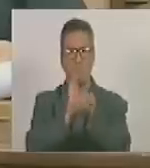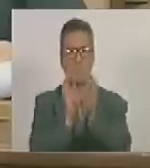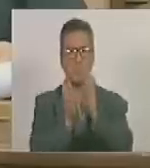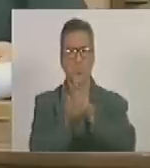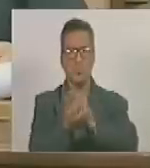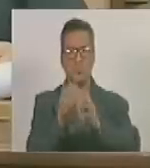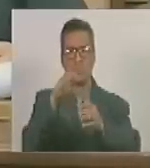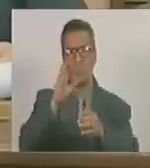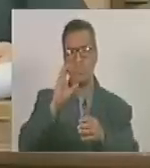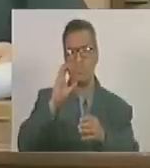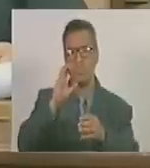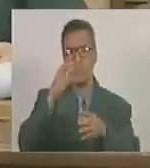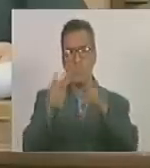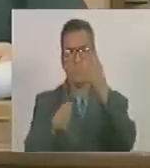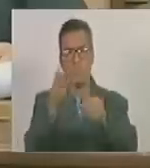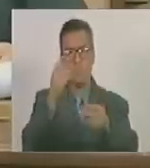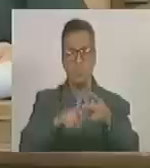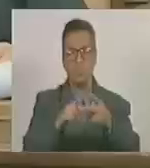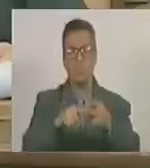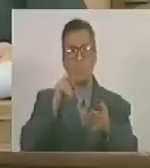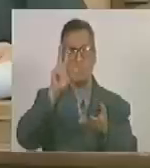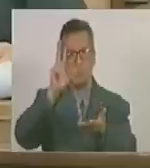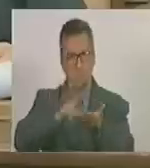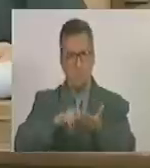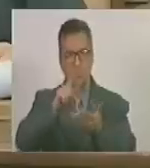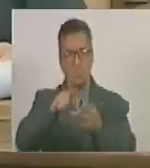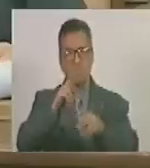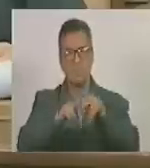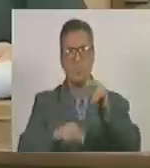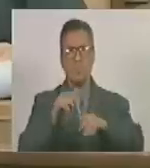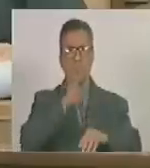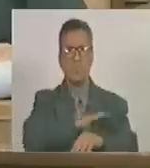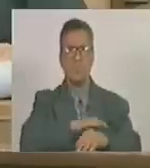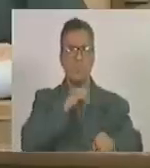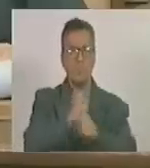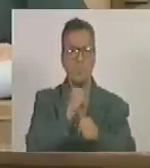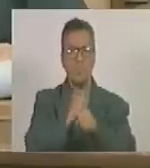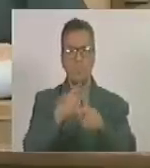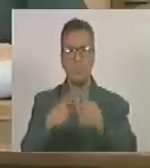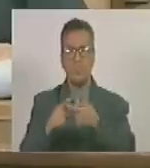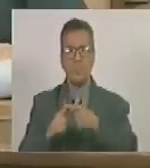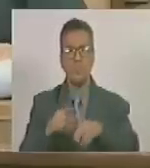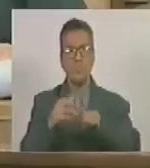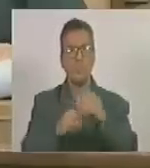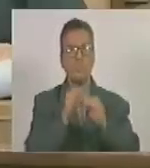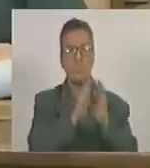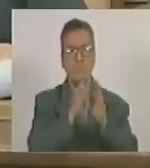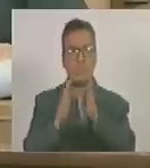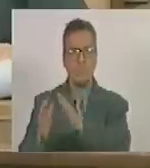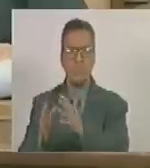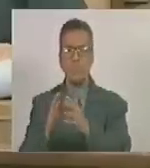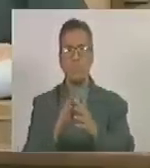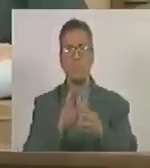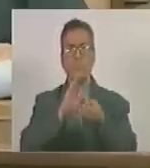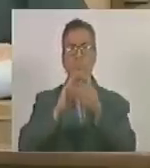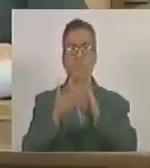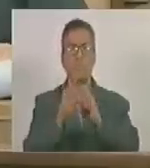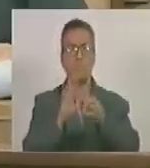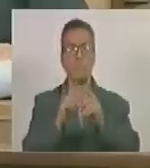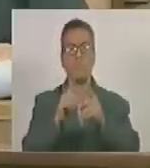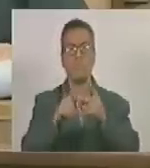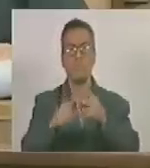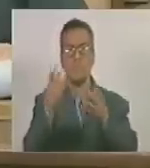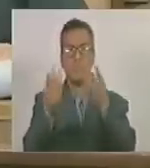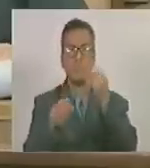del Consejo Comunal. 2. Aprobar la creación del Comité de Trabajo u otras formas de organización comunitaria con